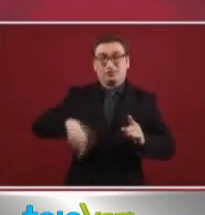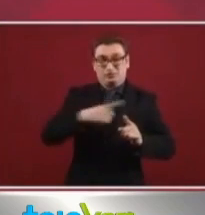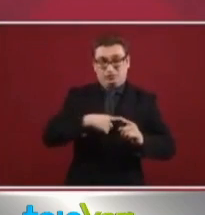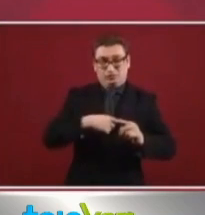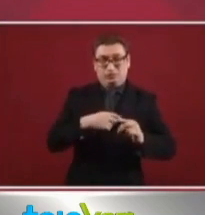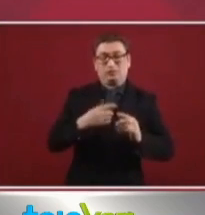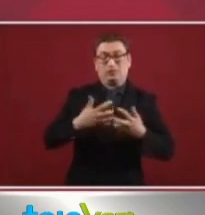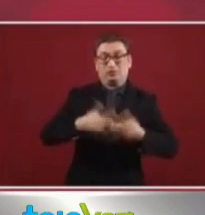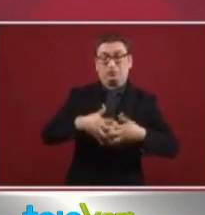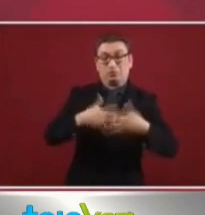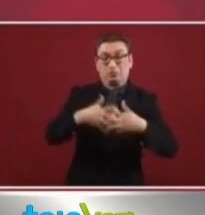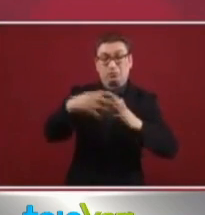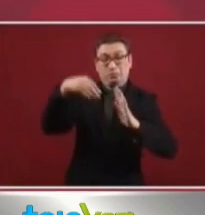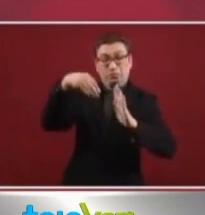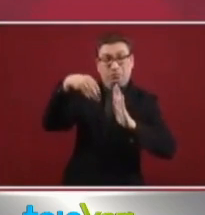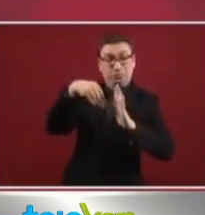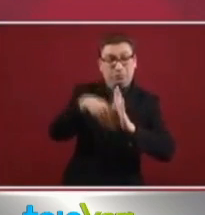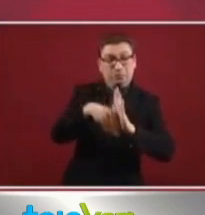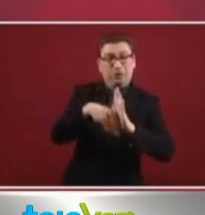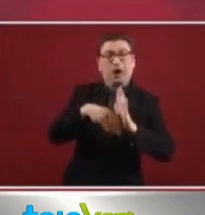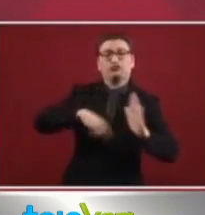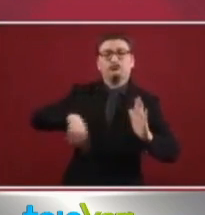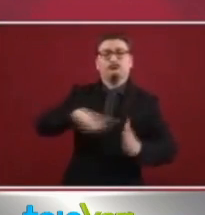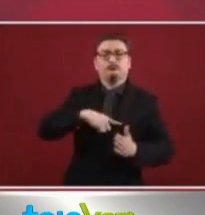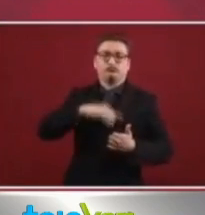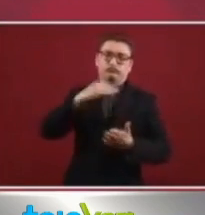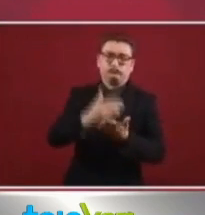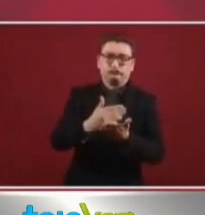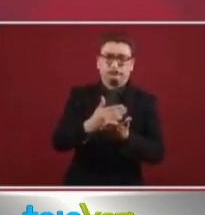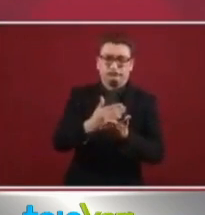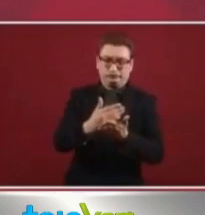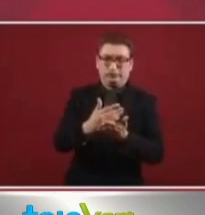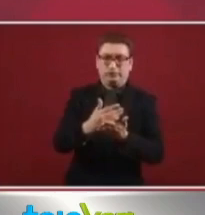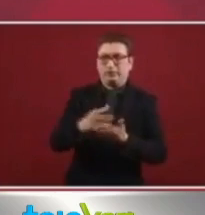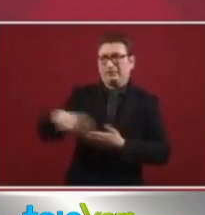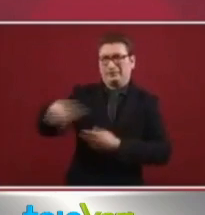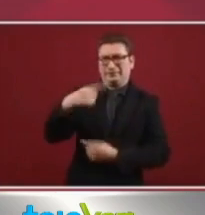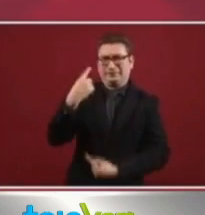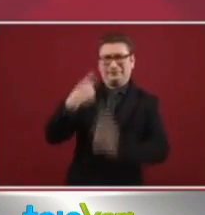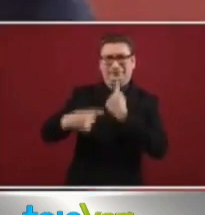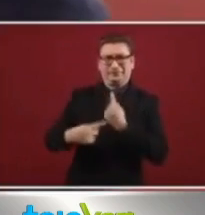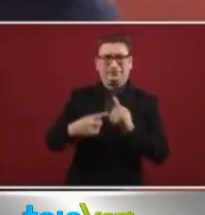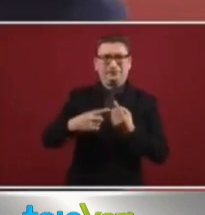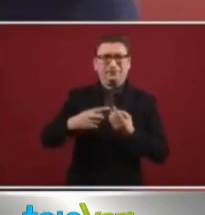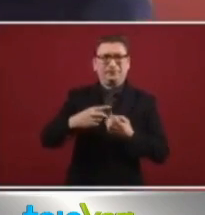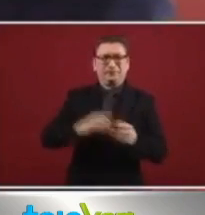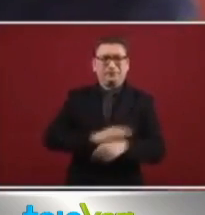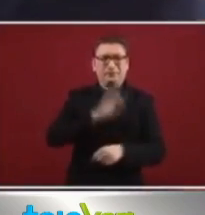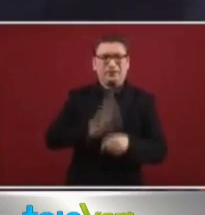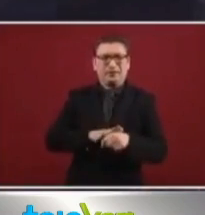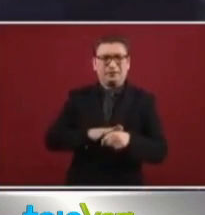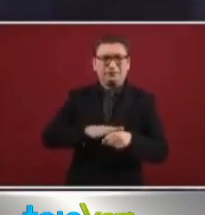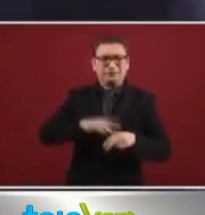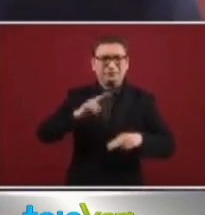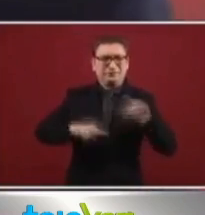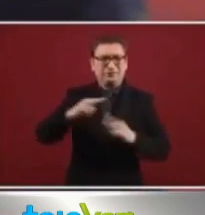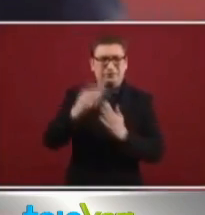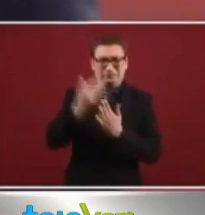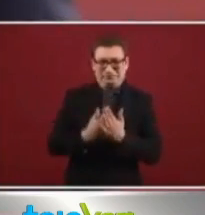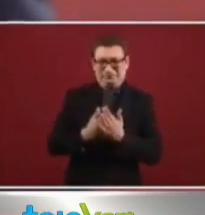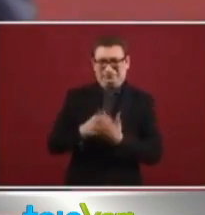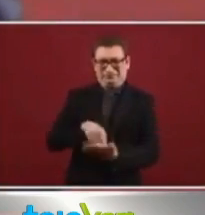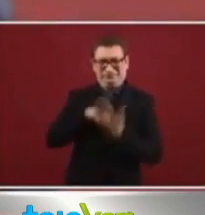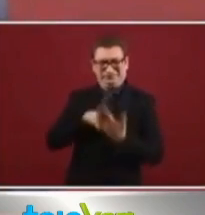prensa matutina de hoy jueves, desde Palacio Nacional, el presidente de México, Andrés Manuel López Obrador, dijo que se mantienen los acuerdos